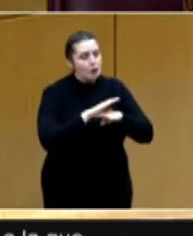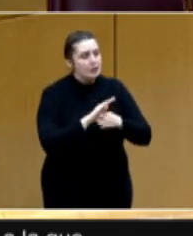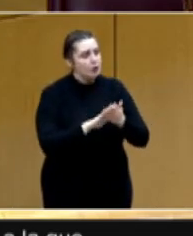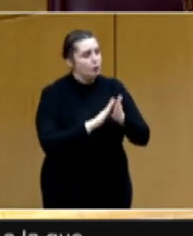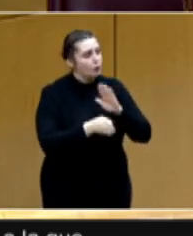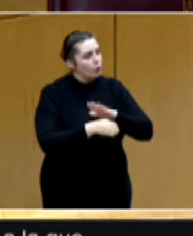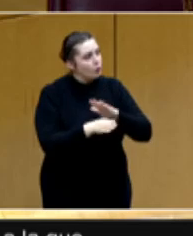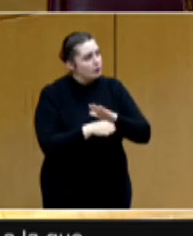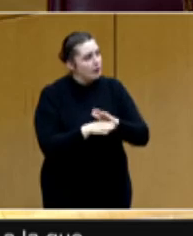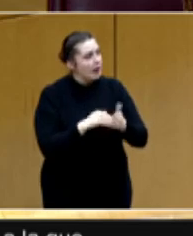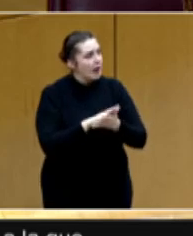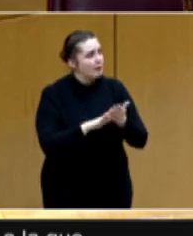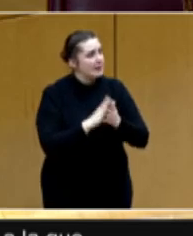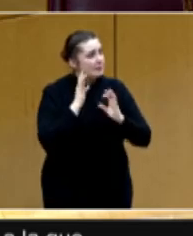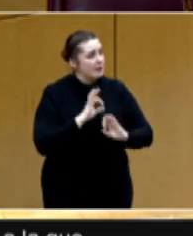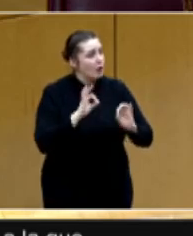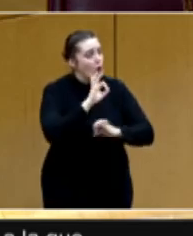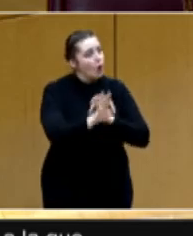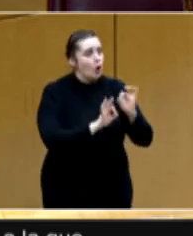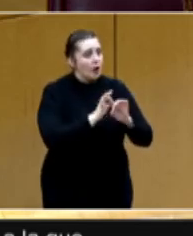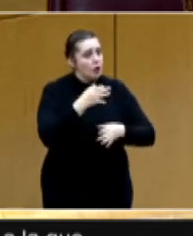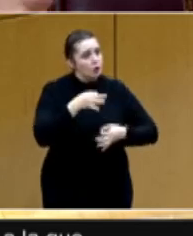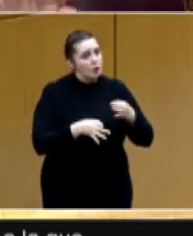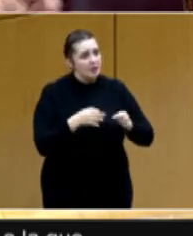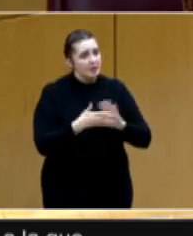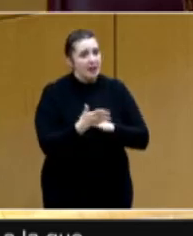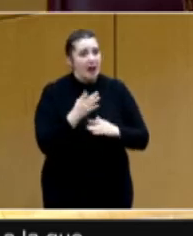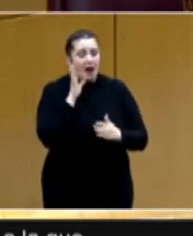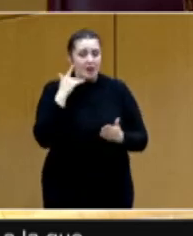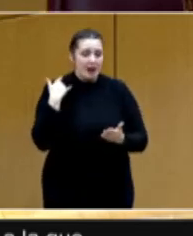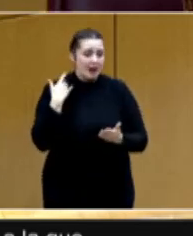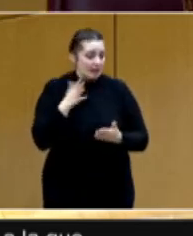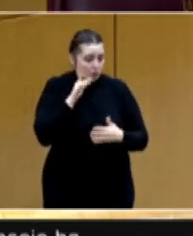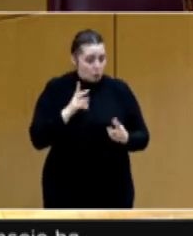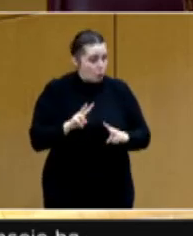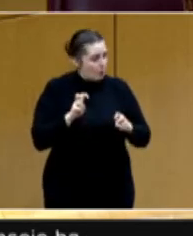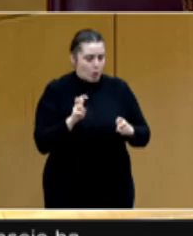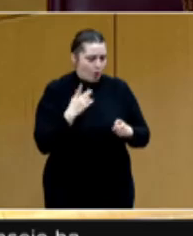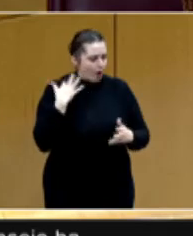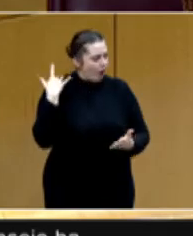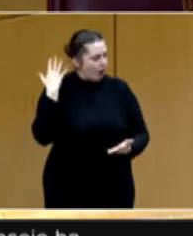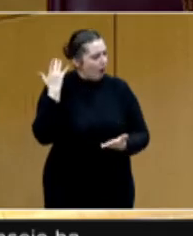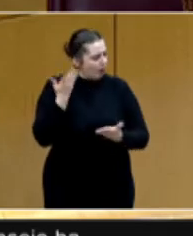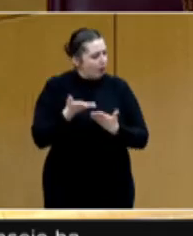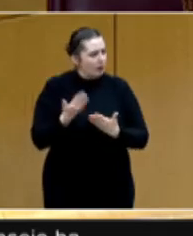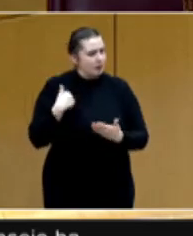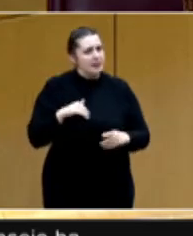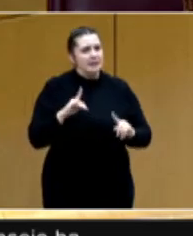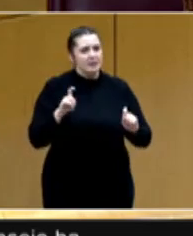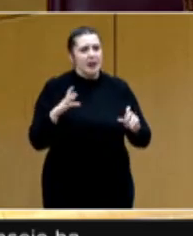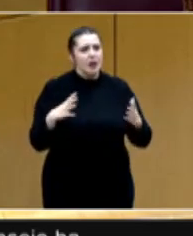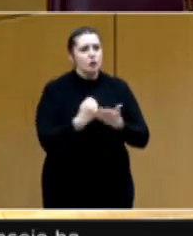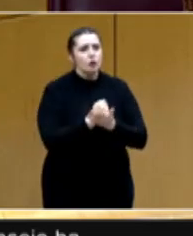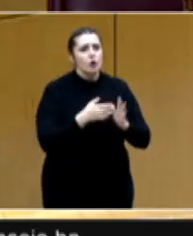de órganos judiciales algo que no es de ahora venía ya de tiempo de tiempo atrás Es decir que todo lo